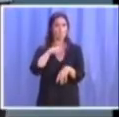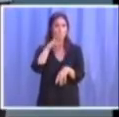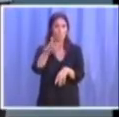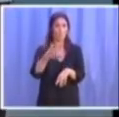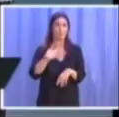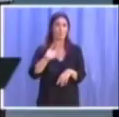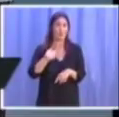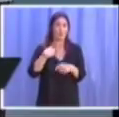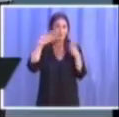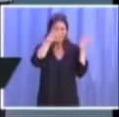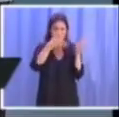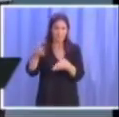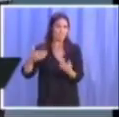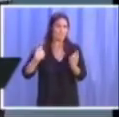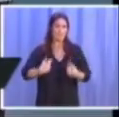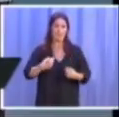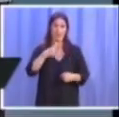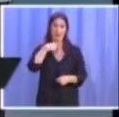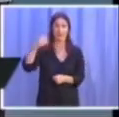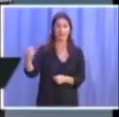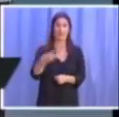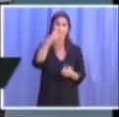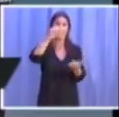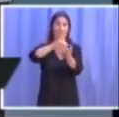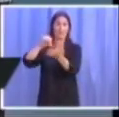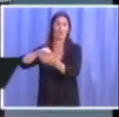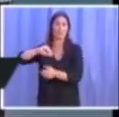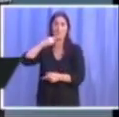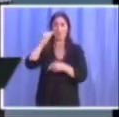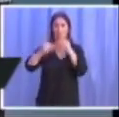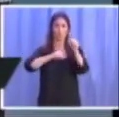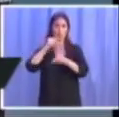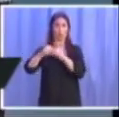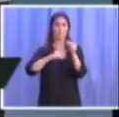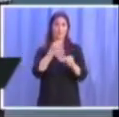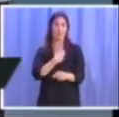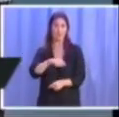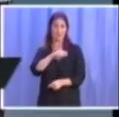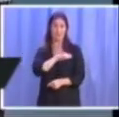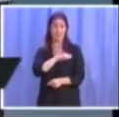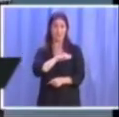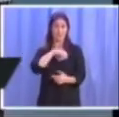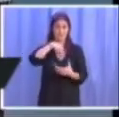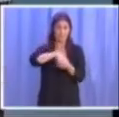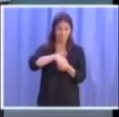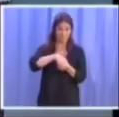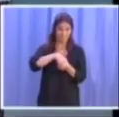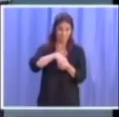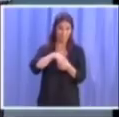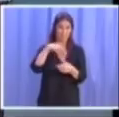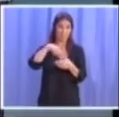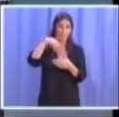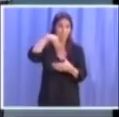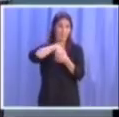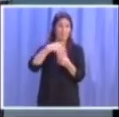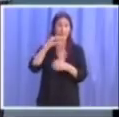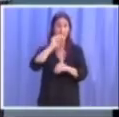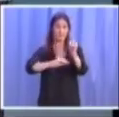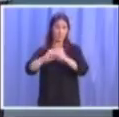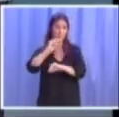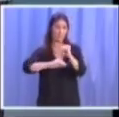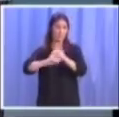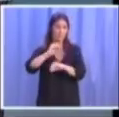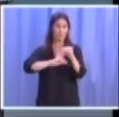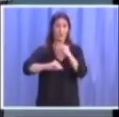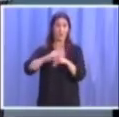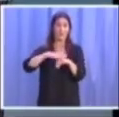salud. Somos la tercera ciudad más contaminada de España y la causa principal es el tráfico privado. Esto no se va a resolver ni con más carreteras de la